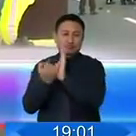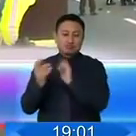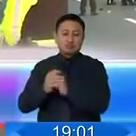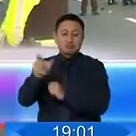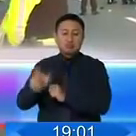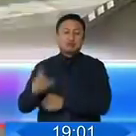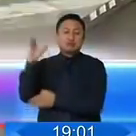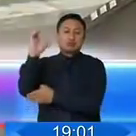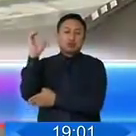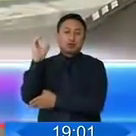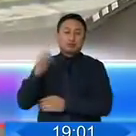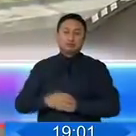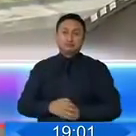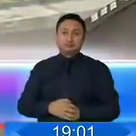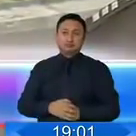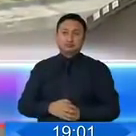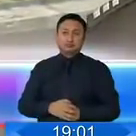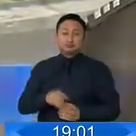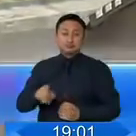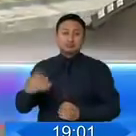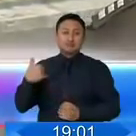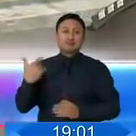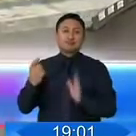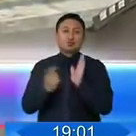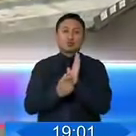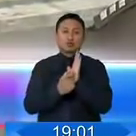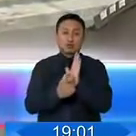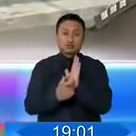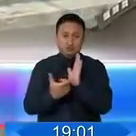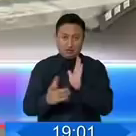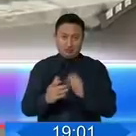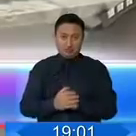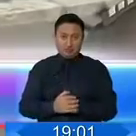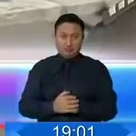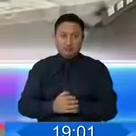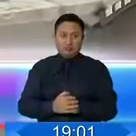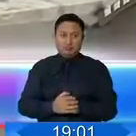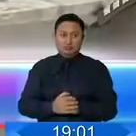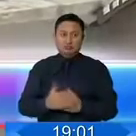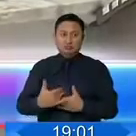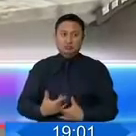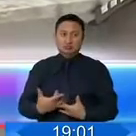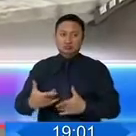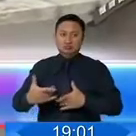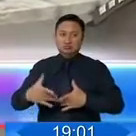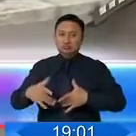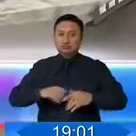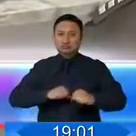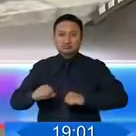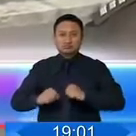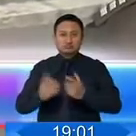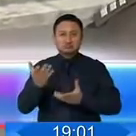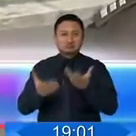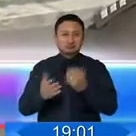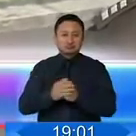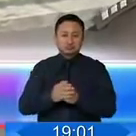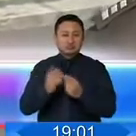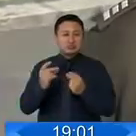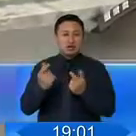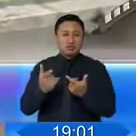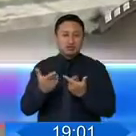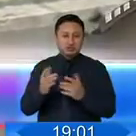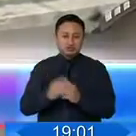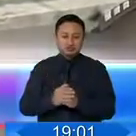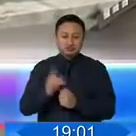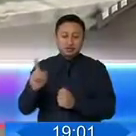ciudadanos colombianos. Teniendo la documentación, nosotros trabajaríamos para en un tiempo no mayor poder